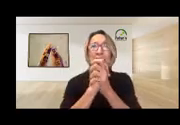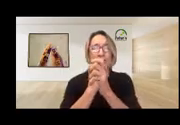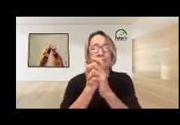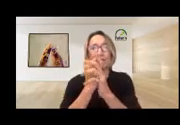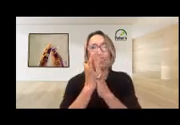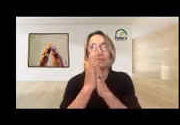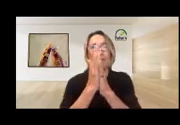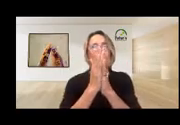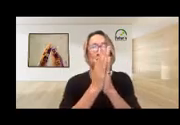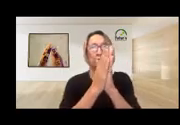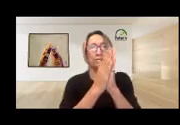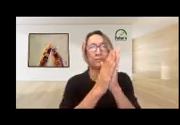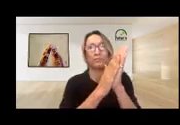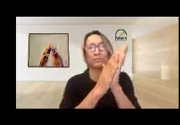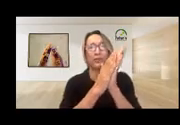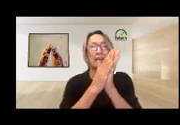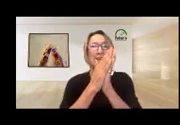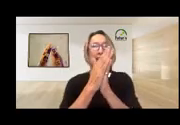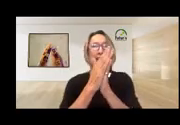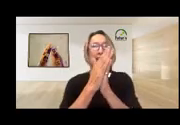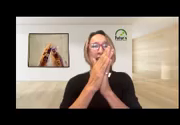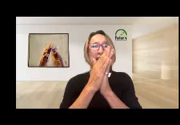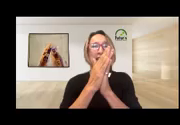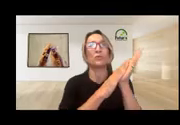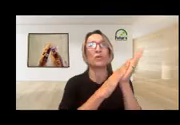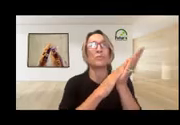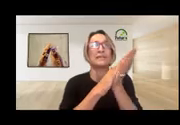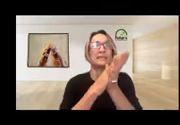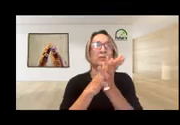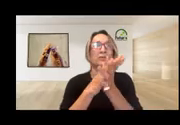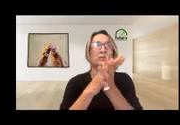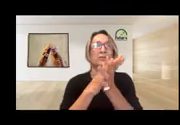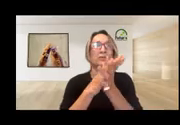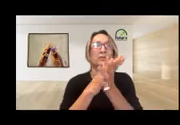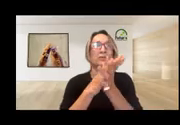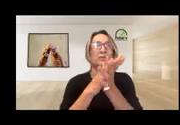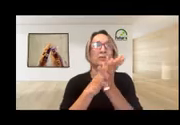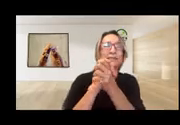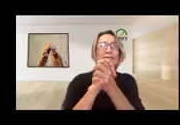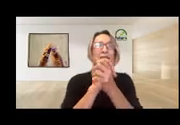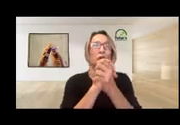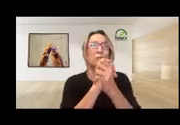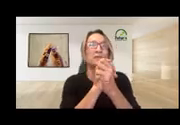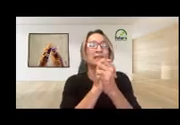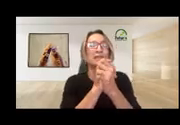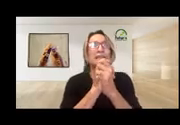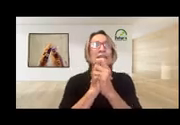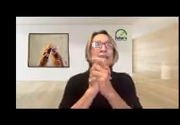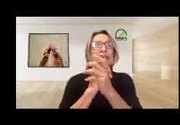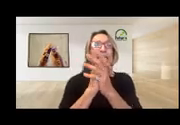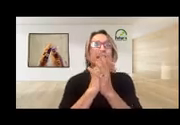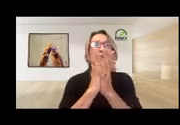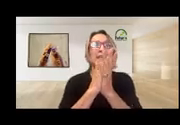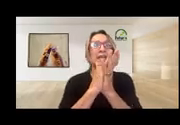fueron reptiles y ahí estamos familiarizados con algunos nombres: el tiranosaurio Rex, el